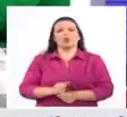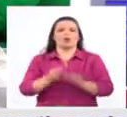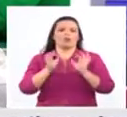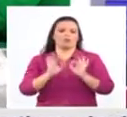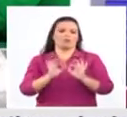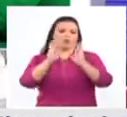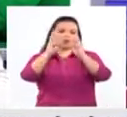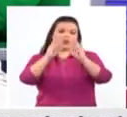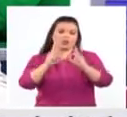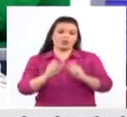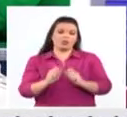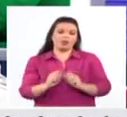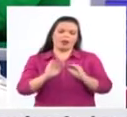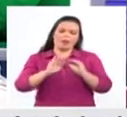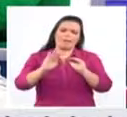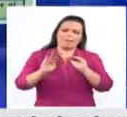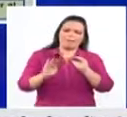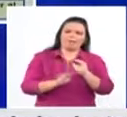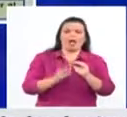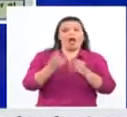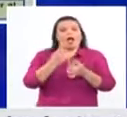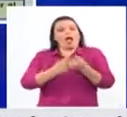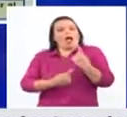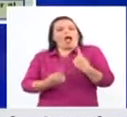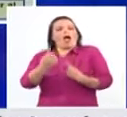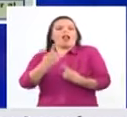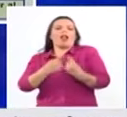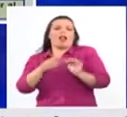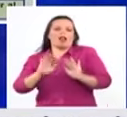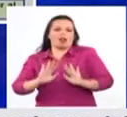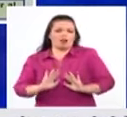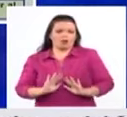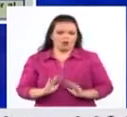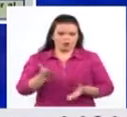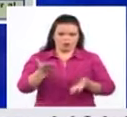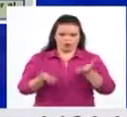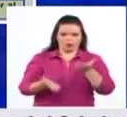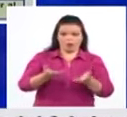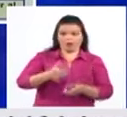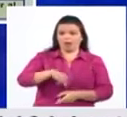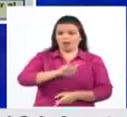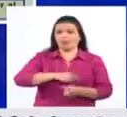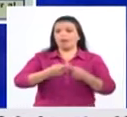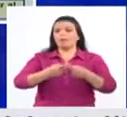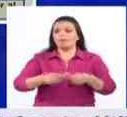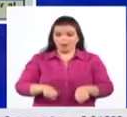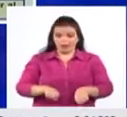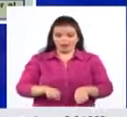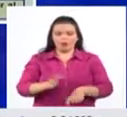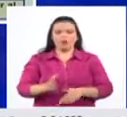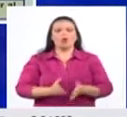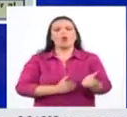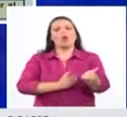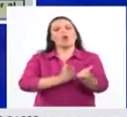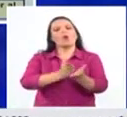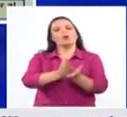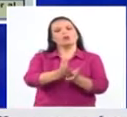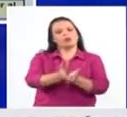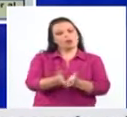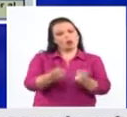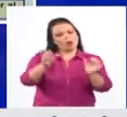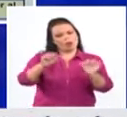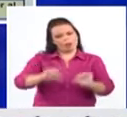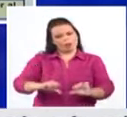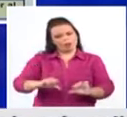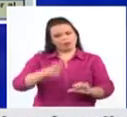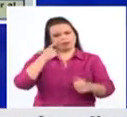disminuye discretamente con respecto al día de ayer, pero indiscutiblemente todavía un tanto elevada. Ahí la tienen en